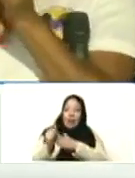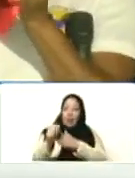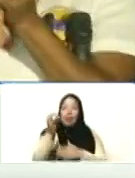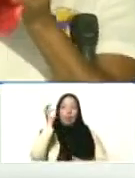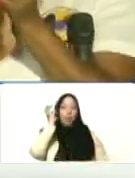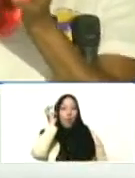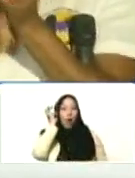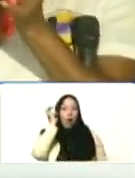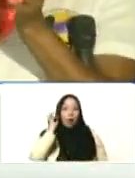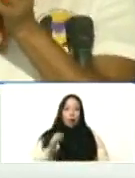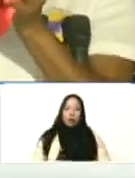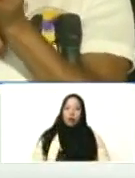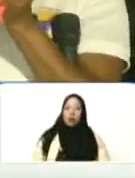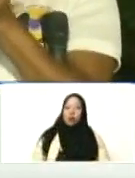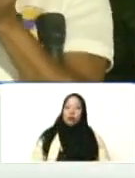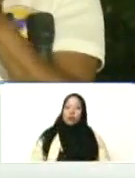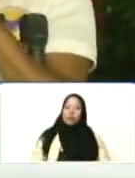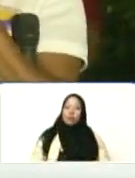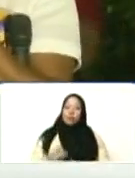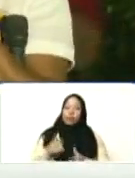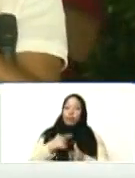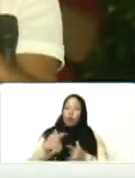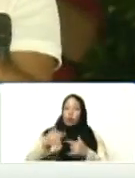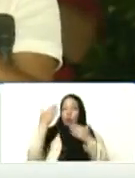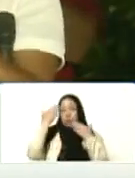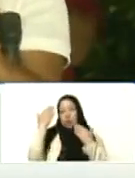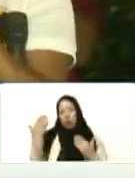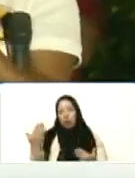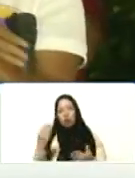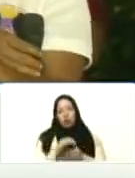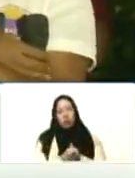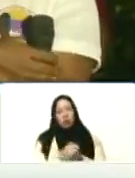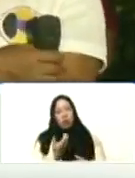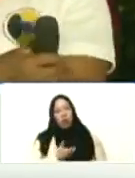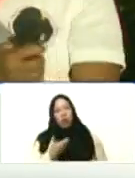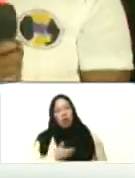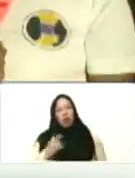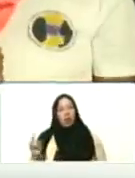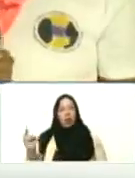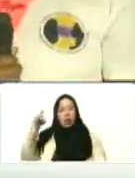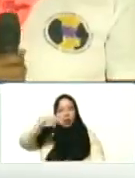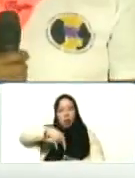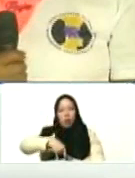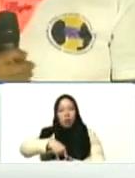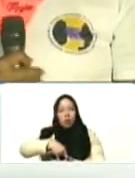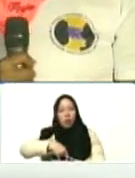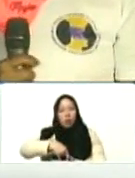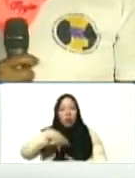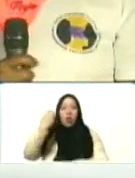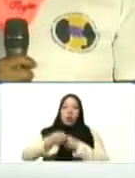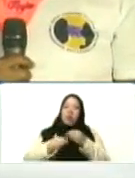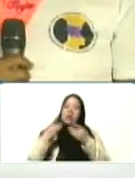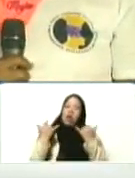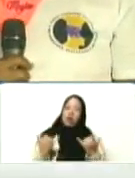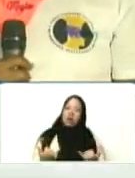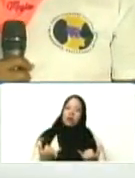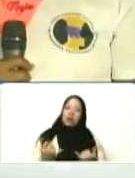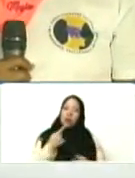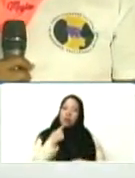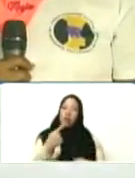Bueno, mis saludos entonces al Estado Carabobo, y lo que había que decir se